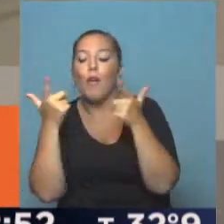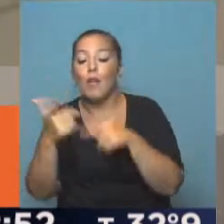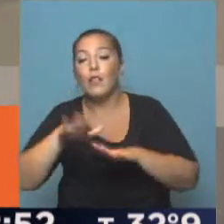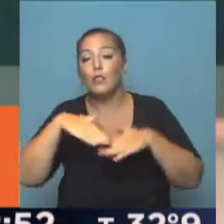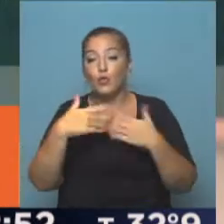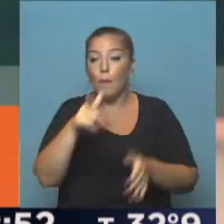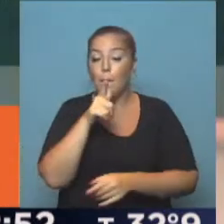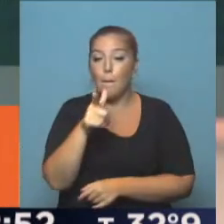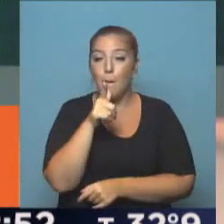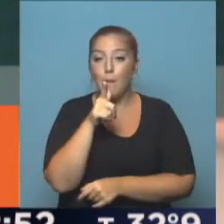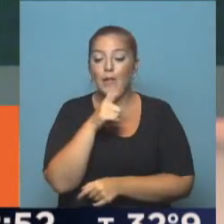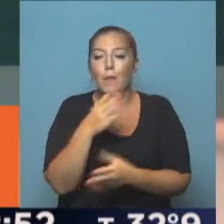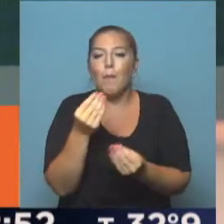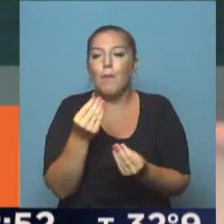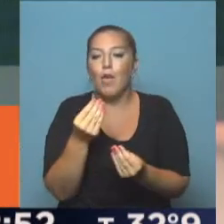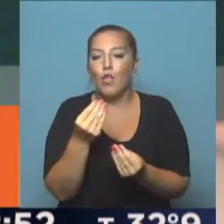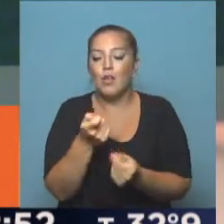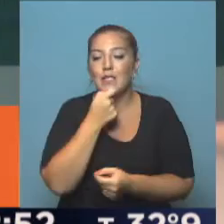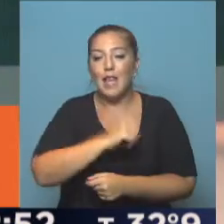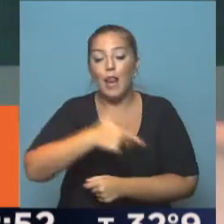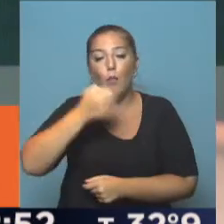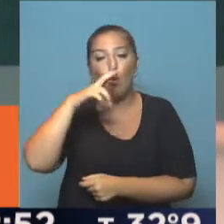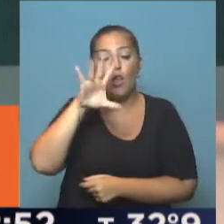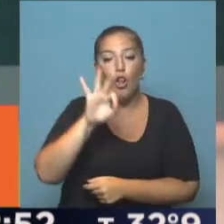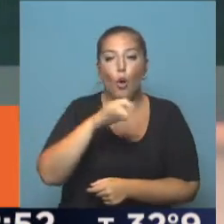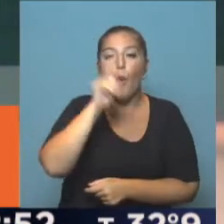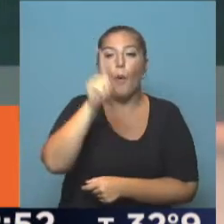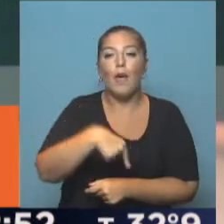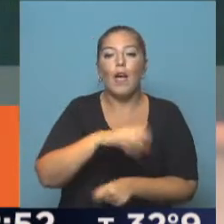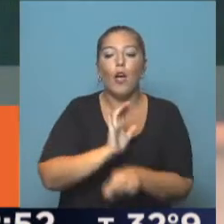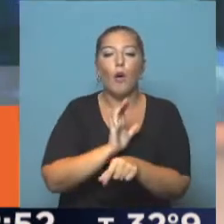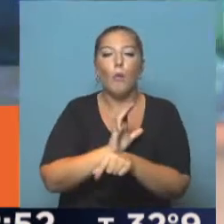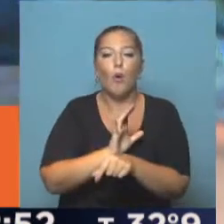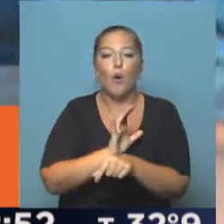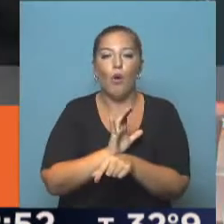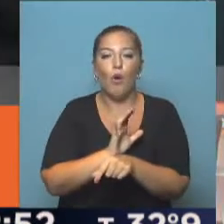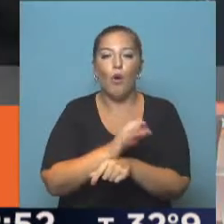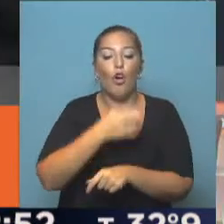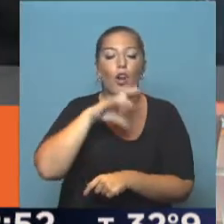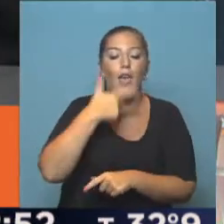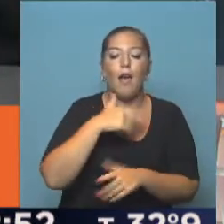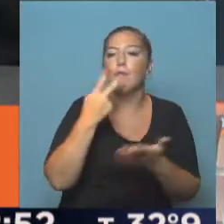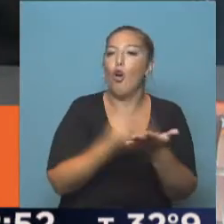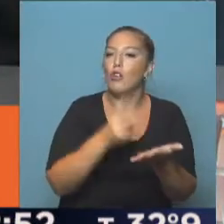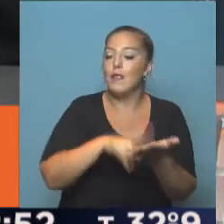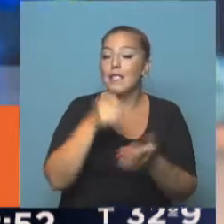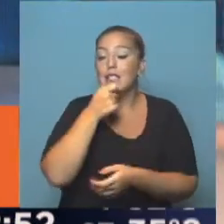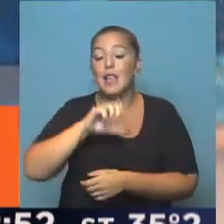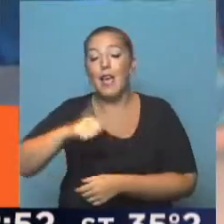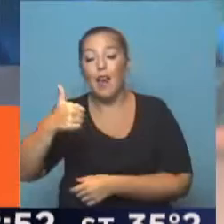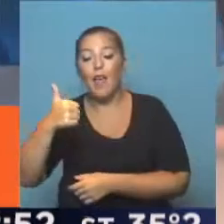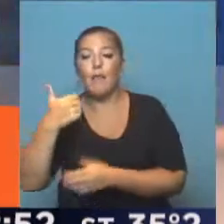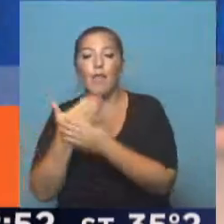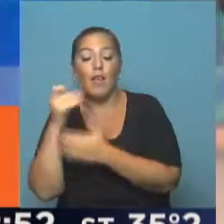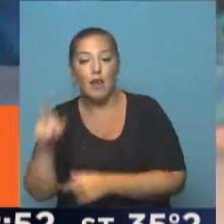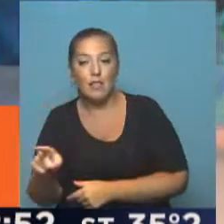que hay un gran temor de que si gana Lenín Moreno se venga la aplanadora correísta nuevamente, y un gran temor de que si gana la derecha